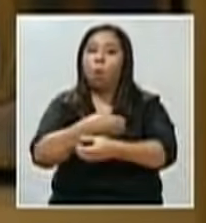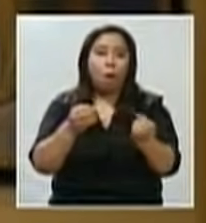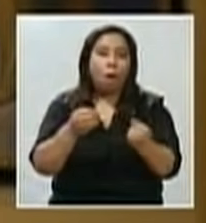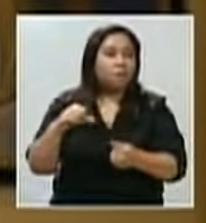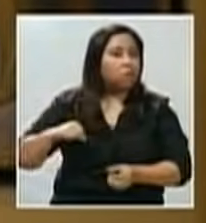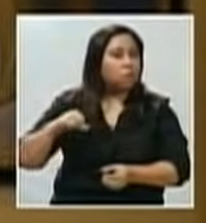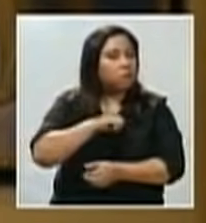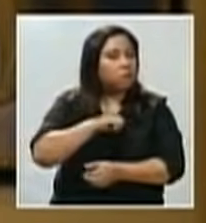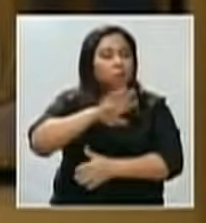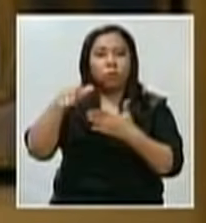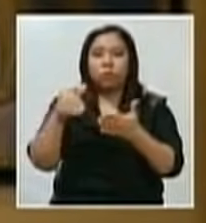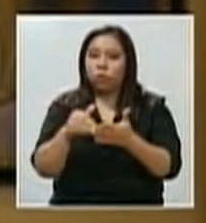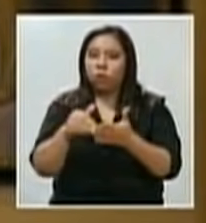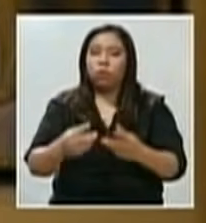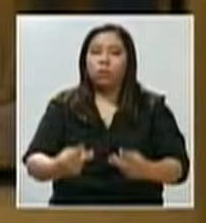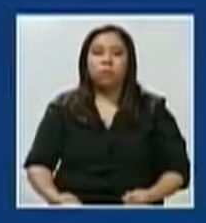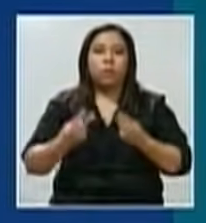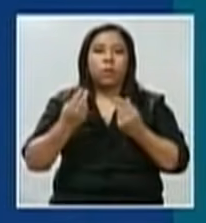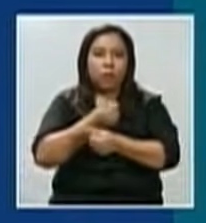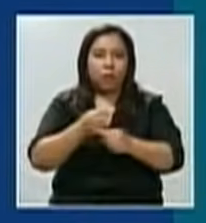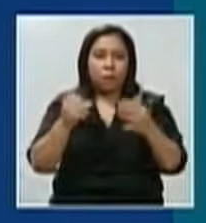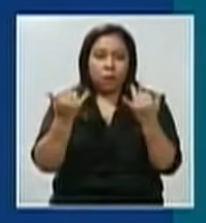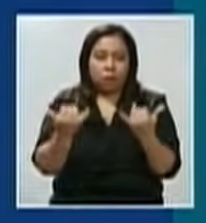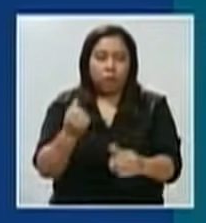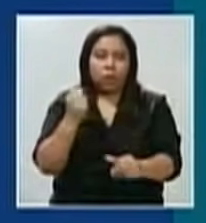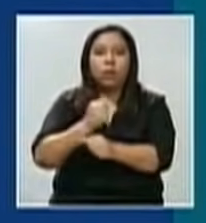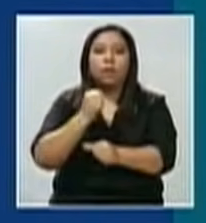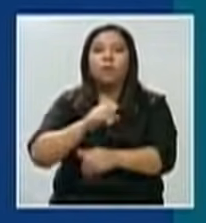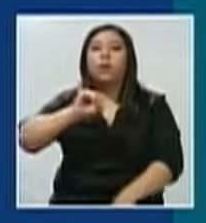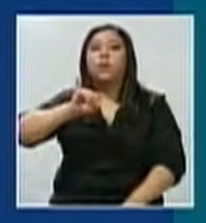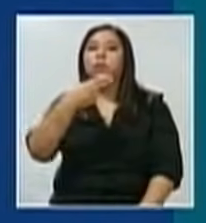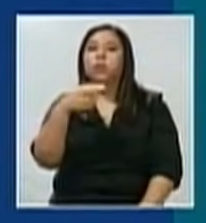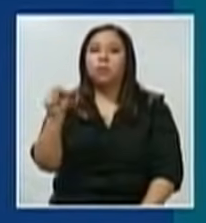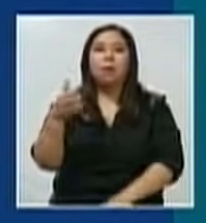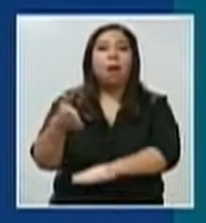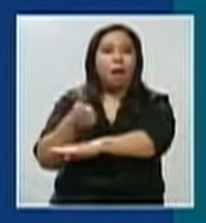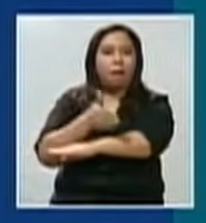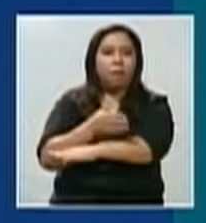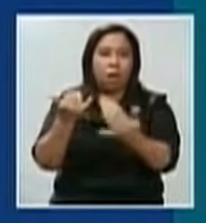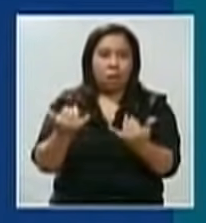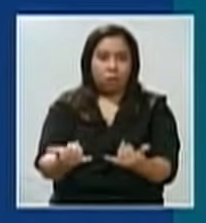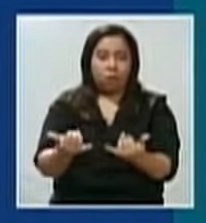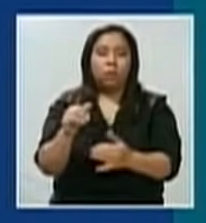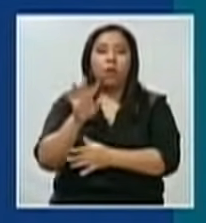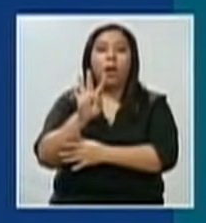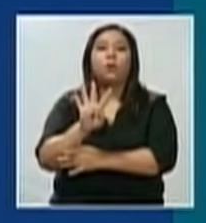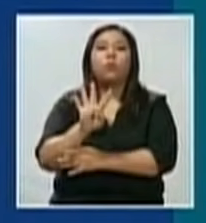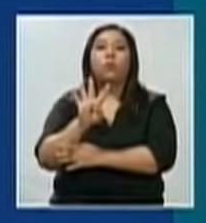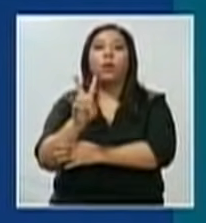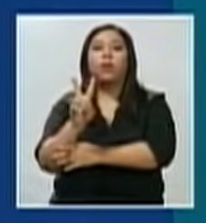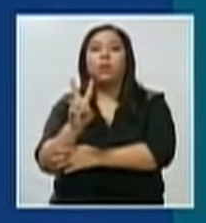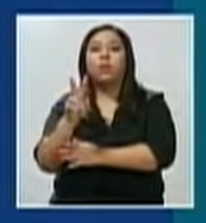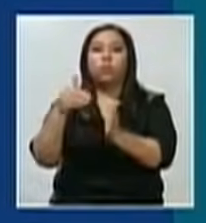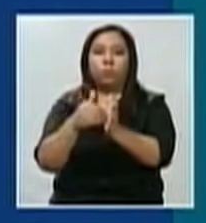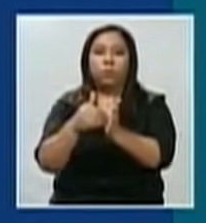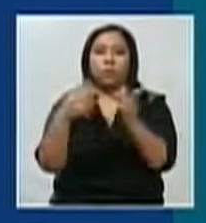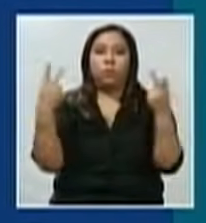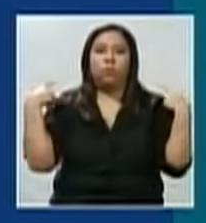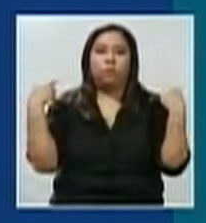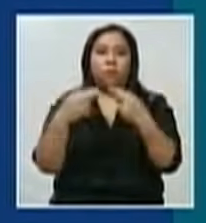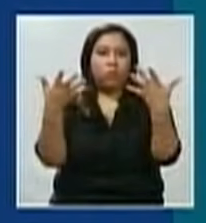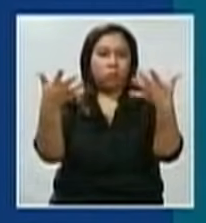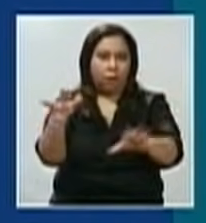de Salud y el Instituto Hondureño de Seguridad Social, donde hemos vacunado a la fecha a más de 42,000 docentes